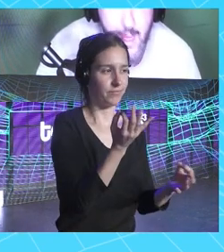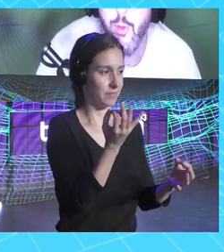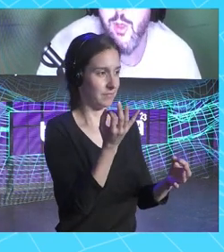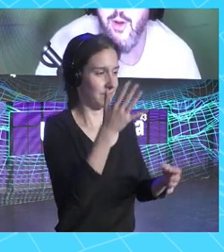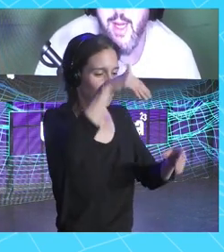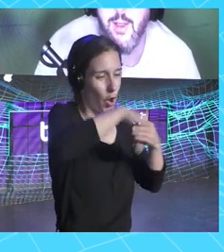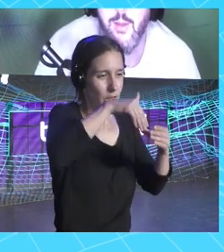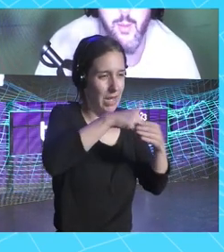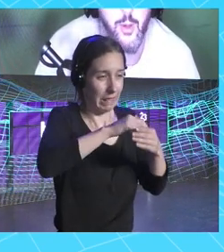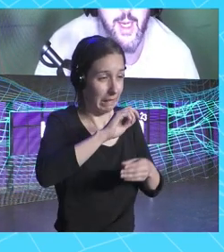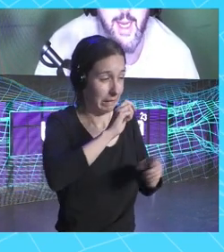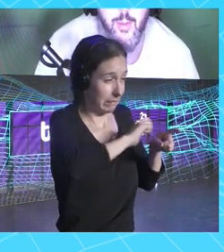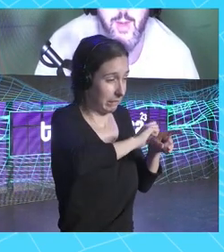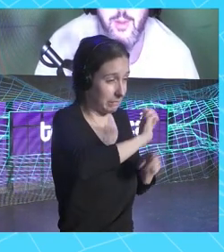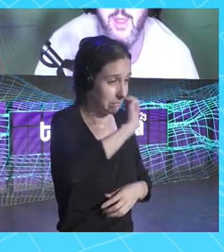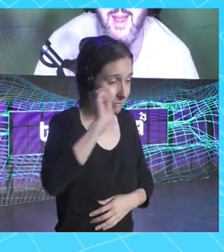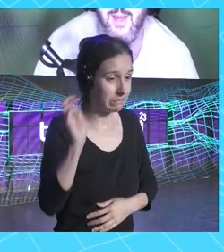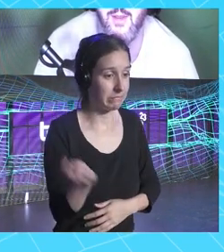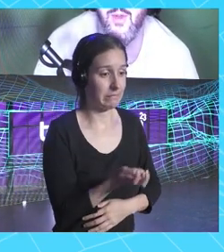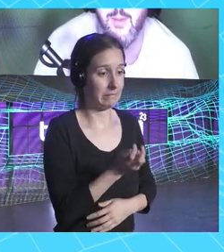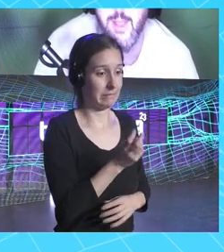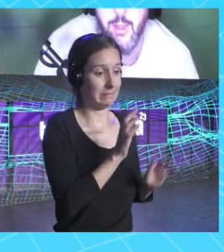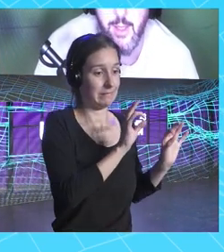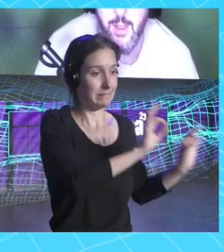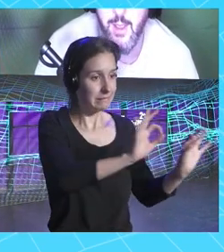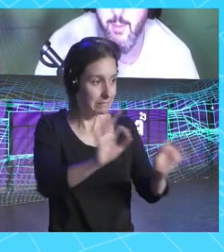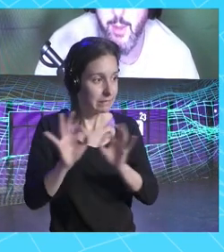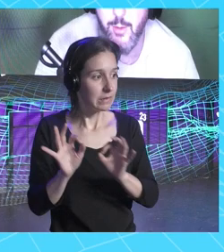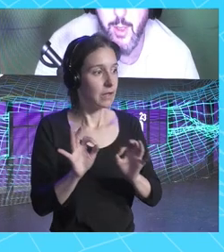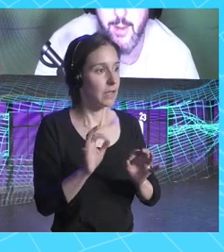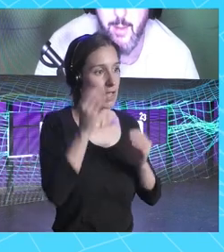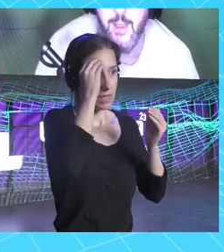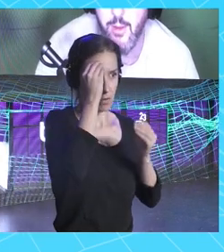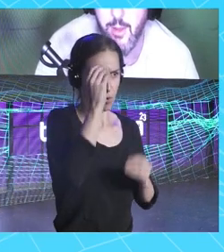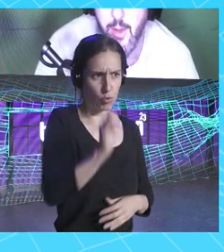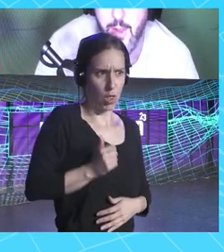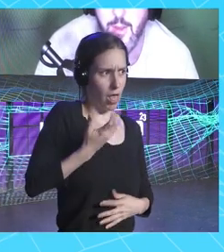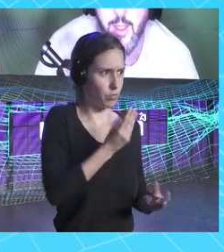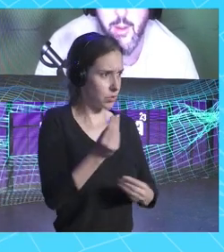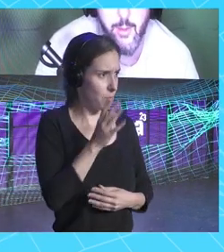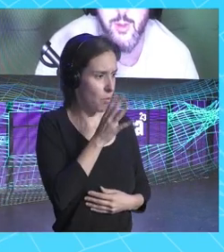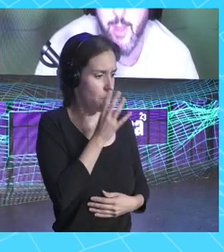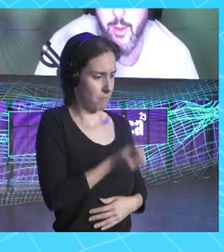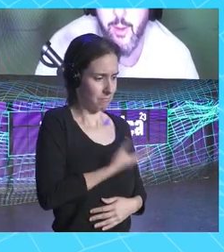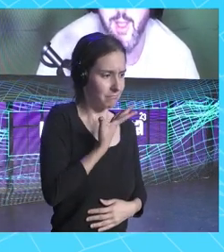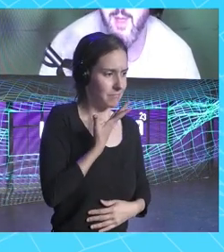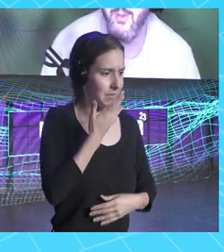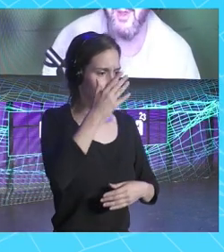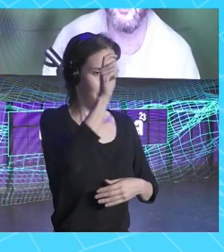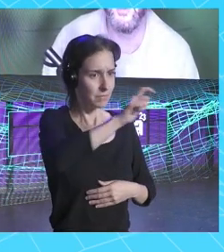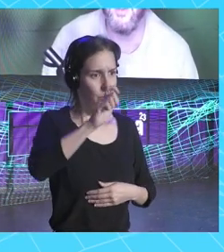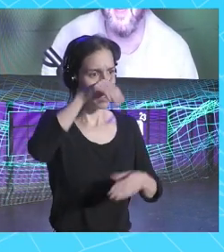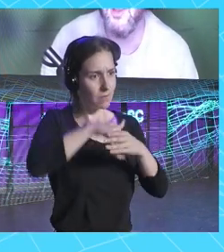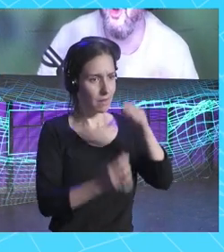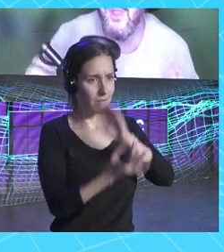que hay mucho valor en eso porque podremos conectar más con nuestras pasiones podremos conectar más con los creadores de contenido pero sobre todo podremos